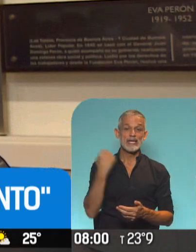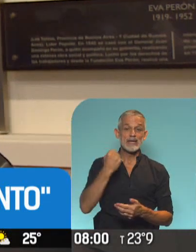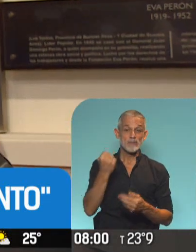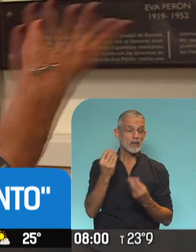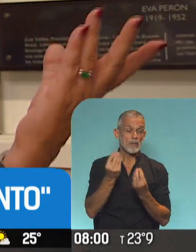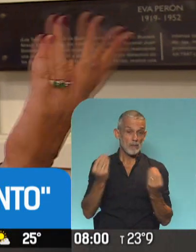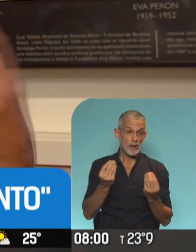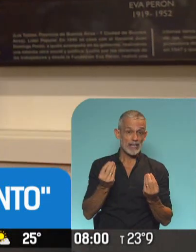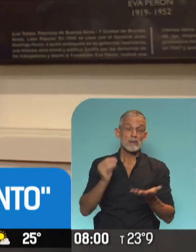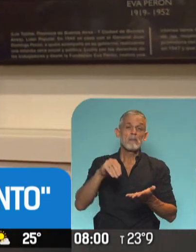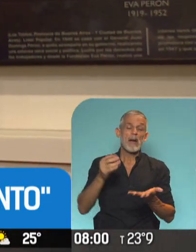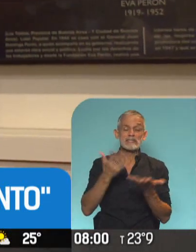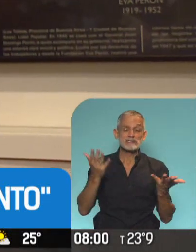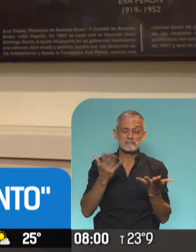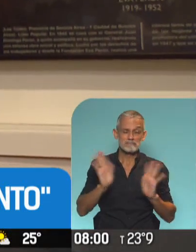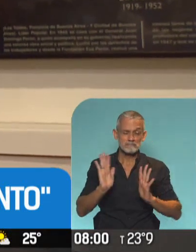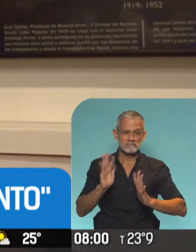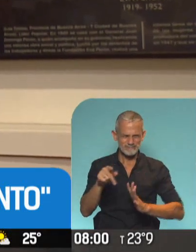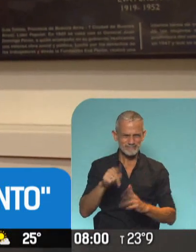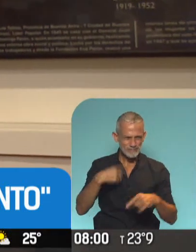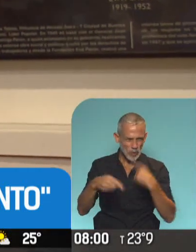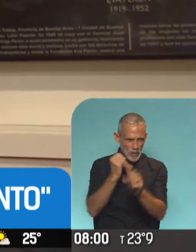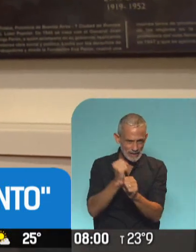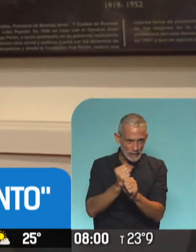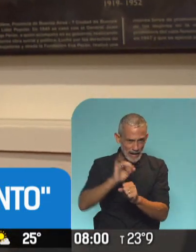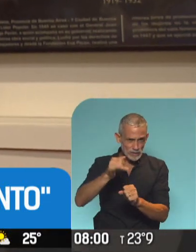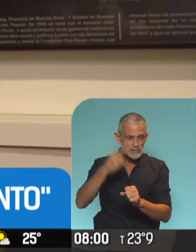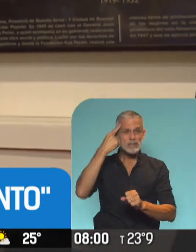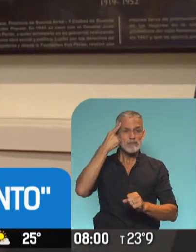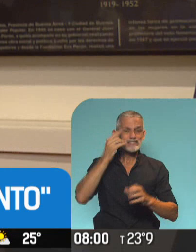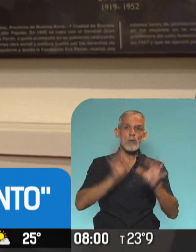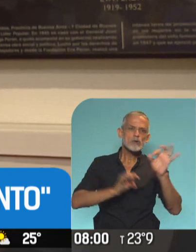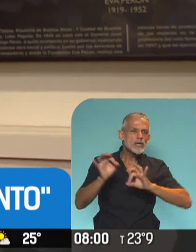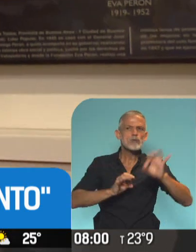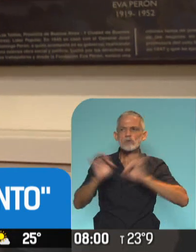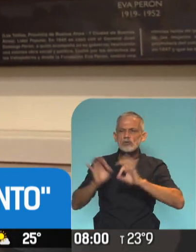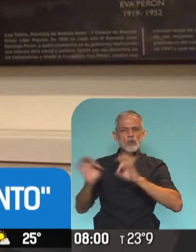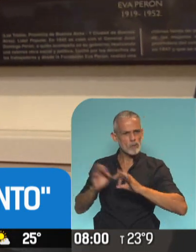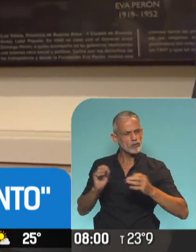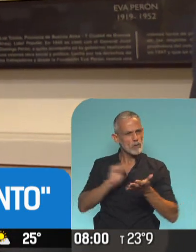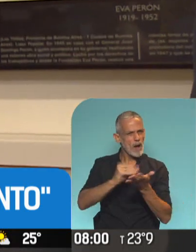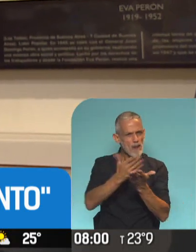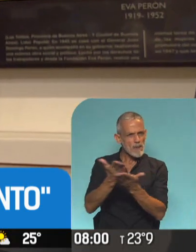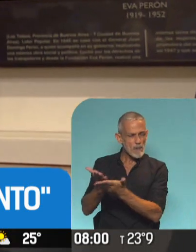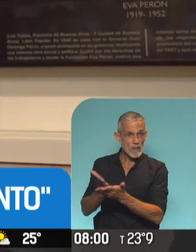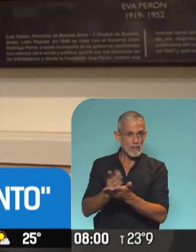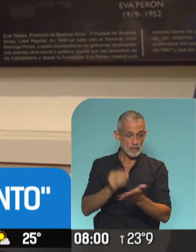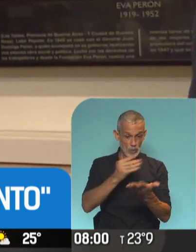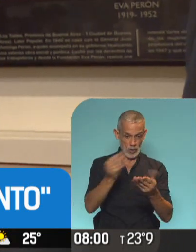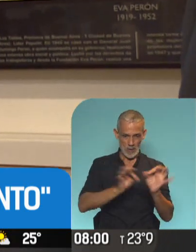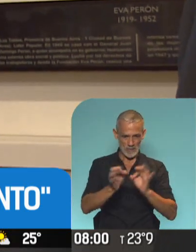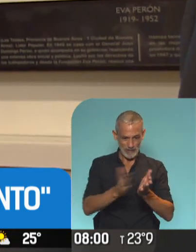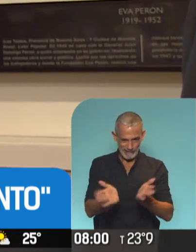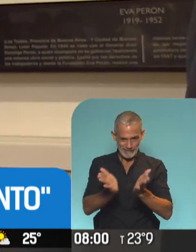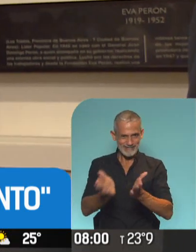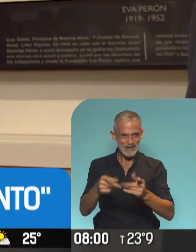Así que, ¿qué más puedo decir realmente? Seguir trabajando, seguir pensando en proyectos, seguir empujando los proyectos y